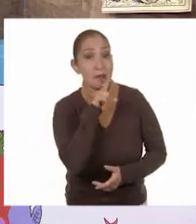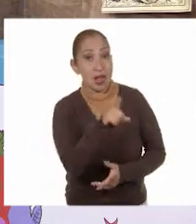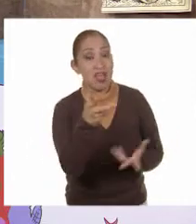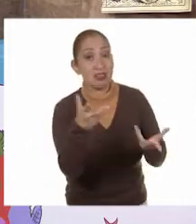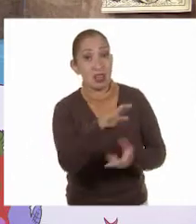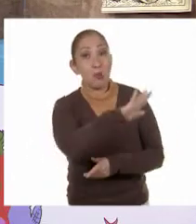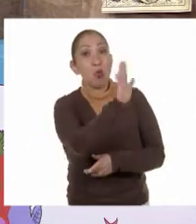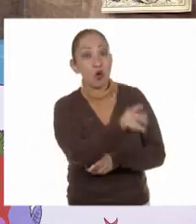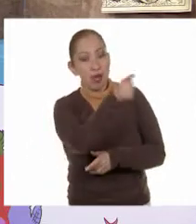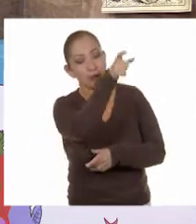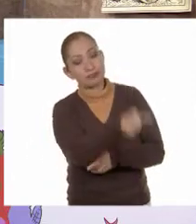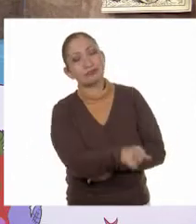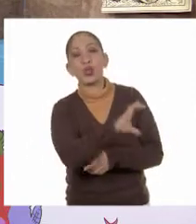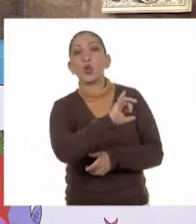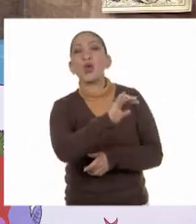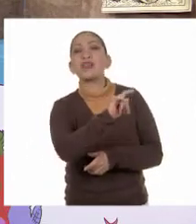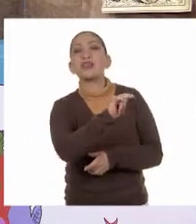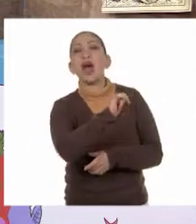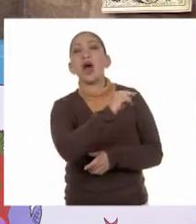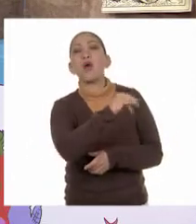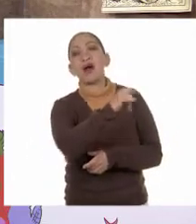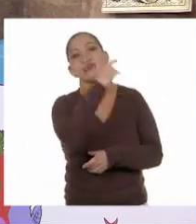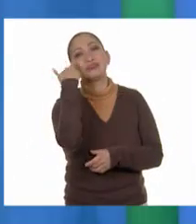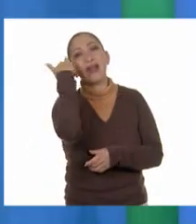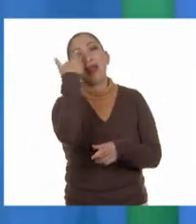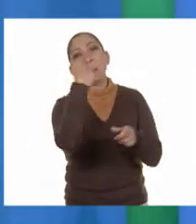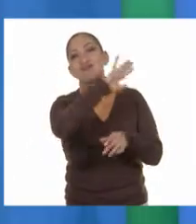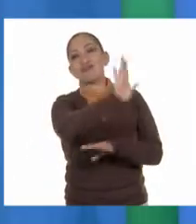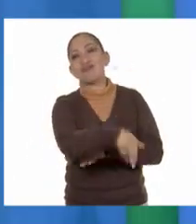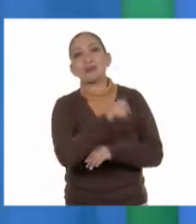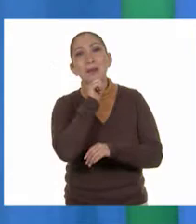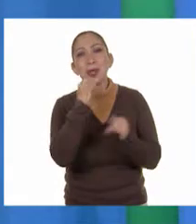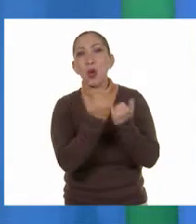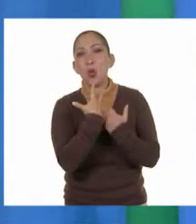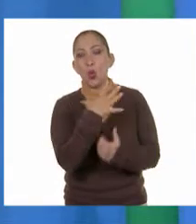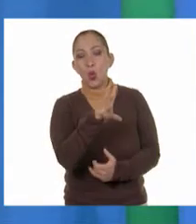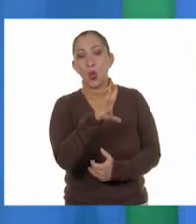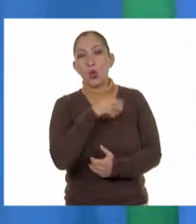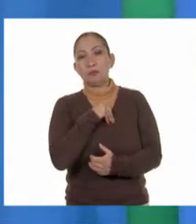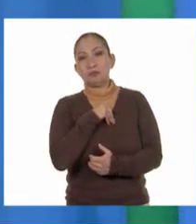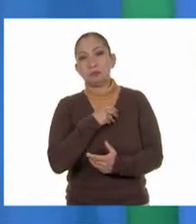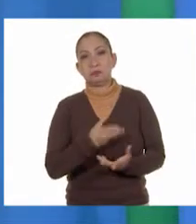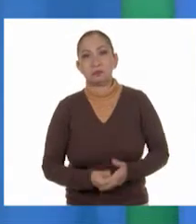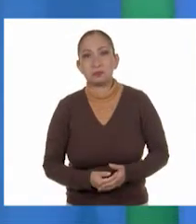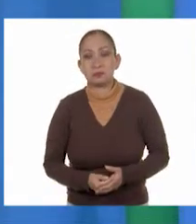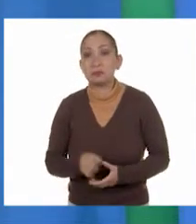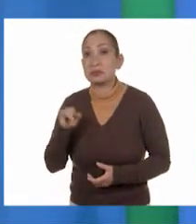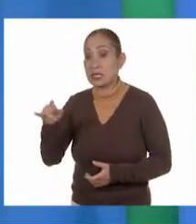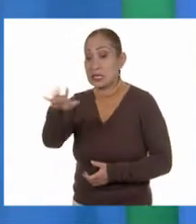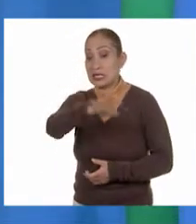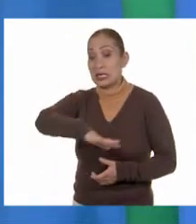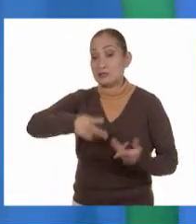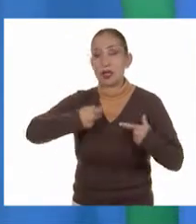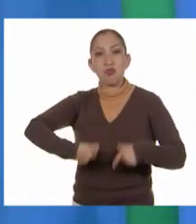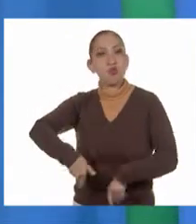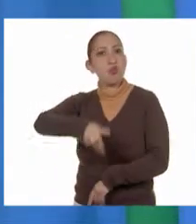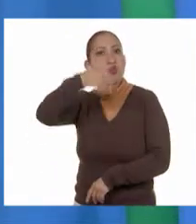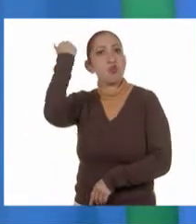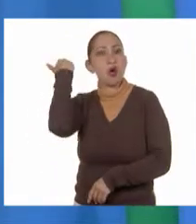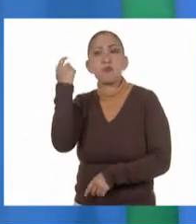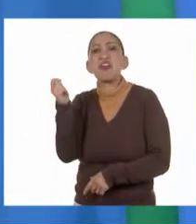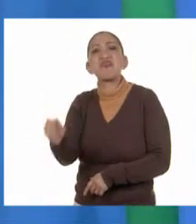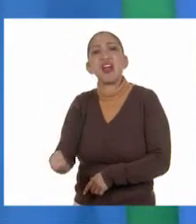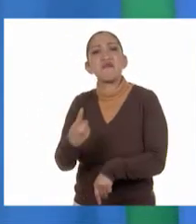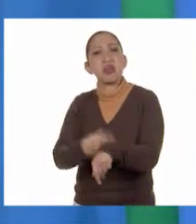provocó la muerte de Cuitláhuac, el tlatoani. Eso es cierto, maestra. Las y los pobladores no tenían defensas